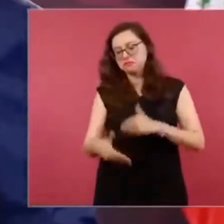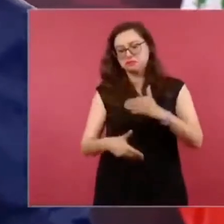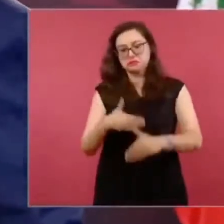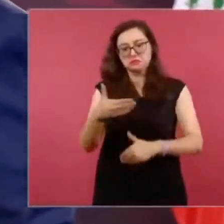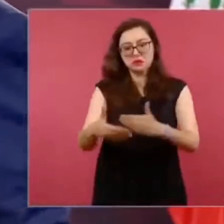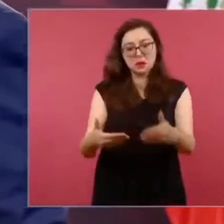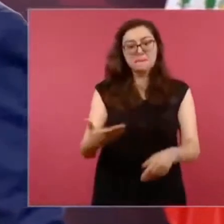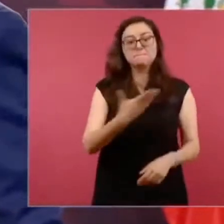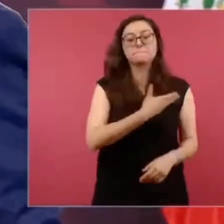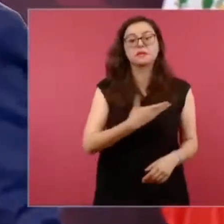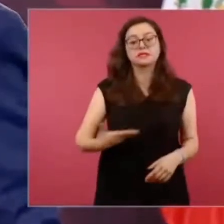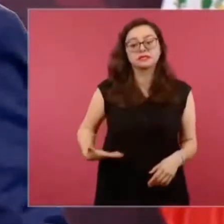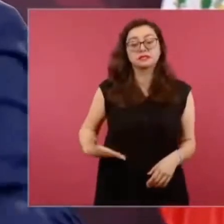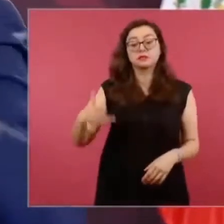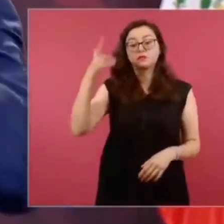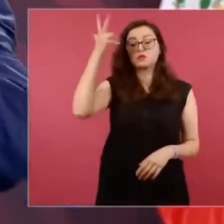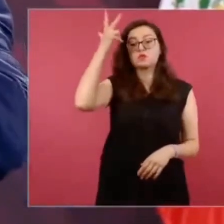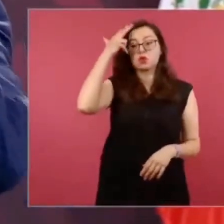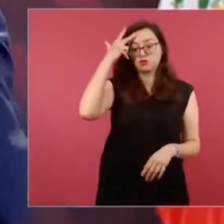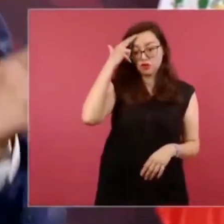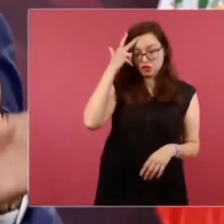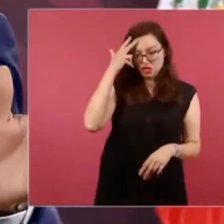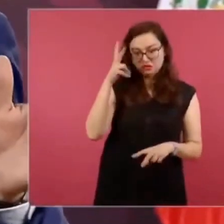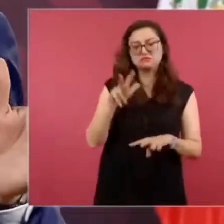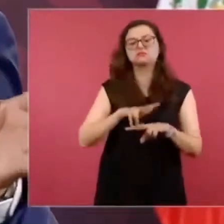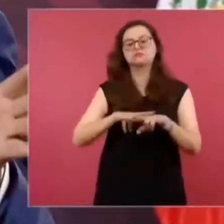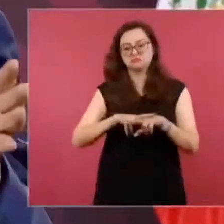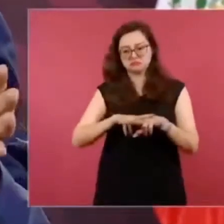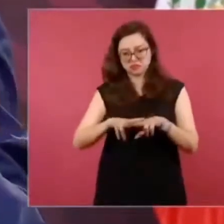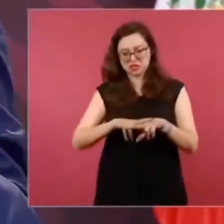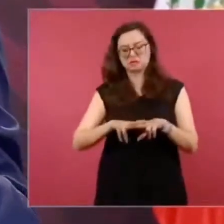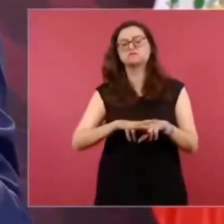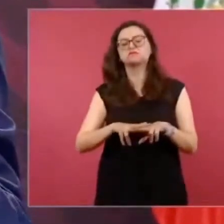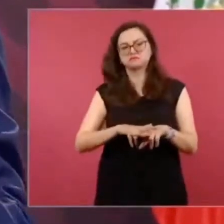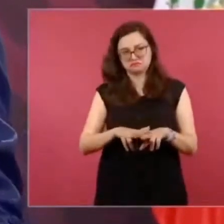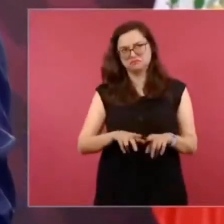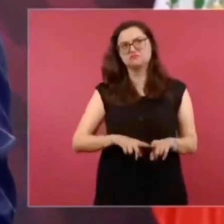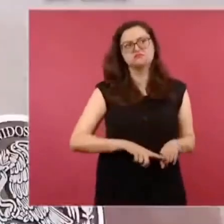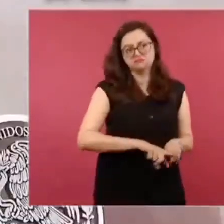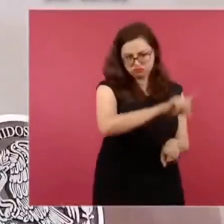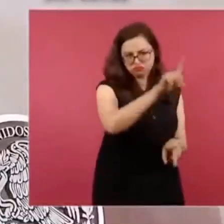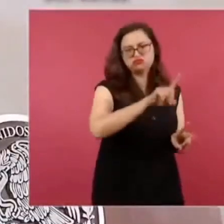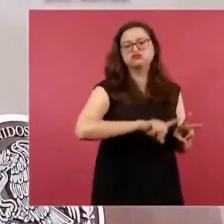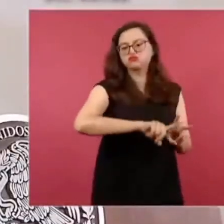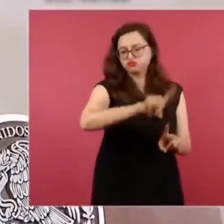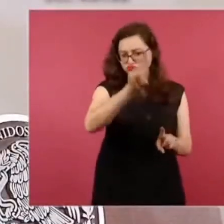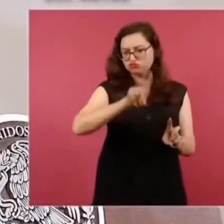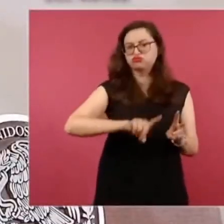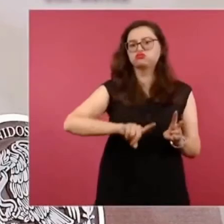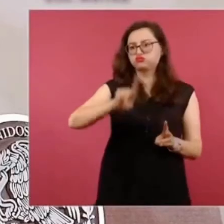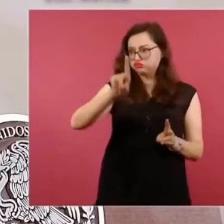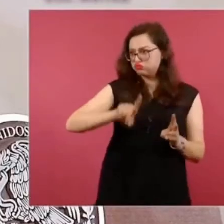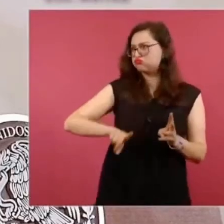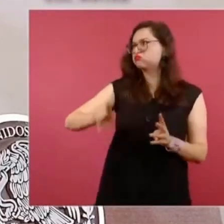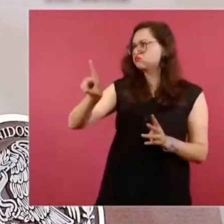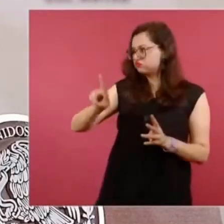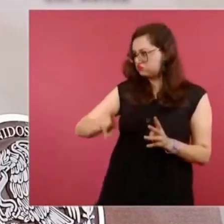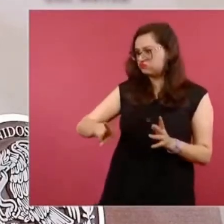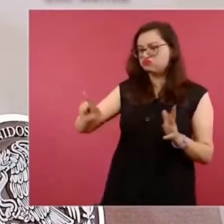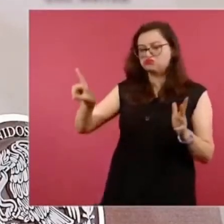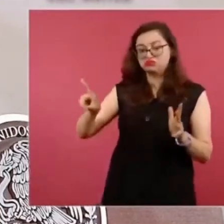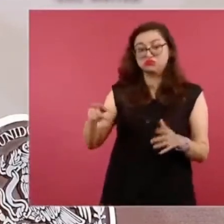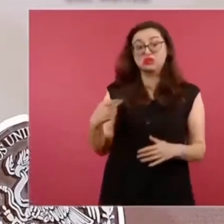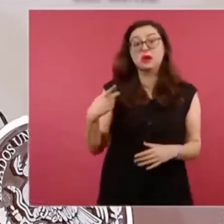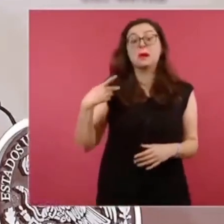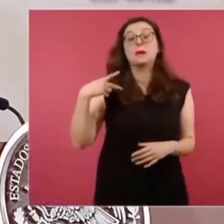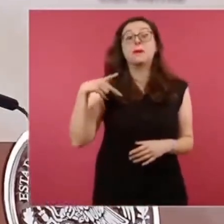la frontera, pero mantuvo una política exterior caracterizada por